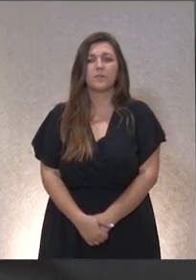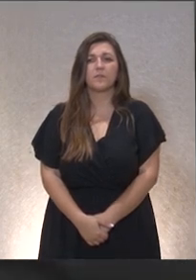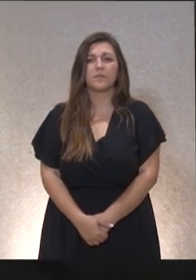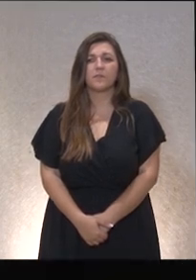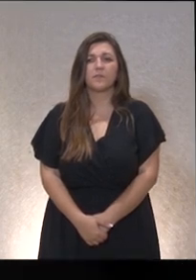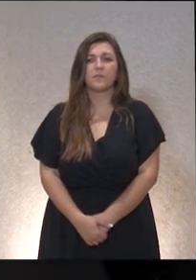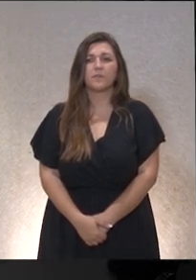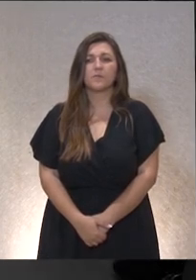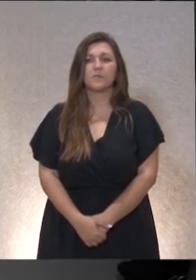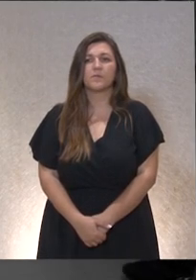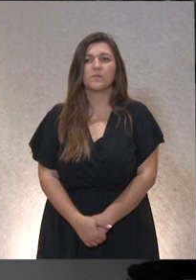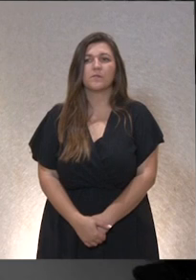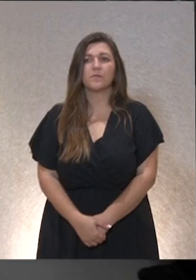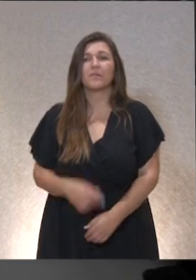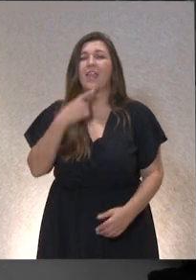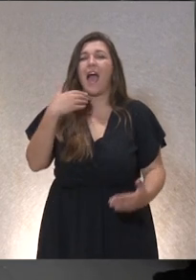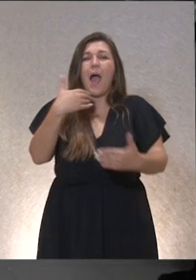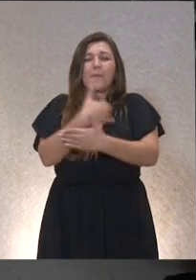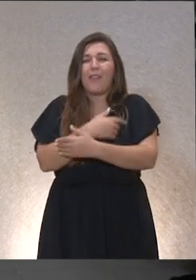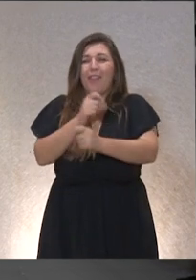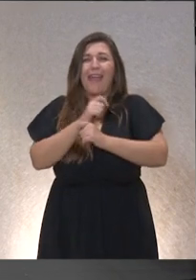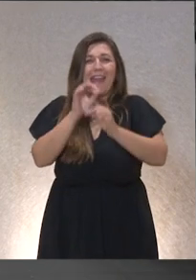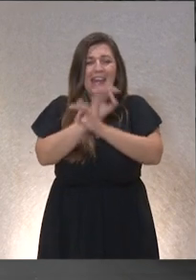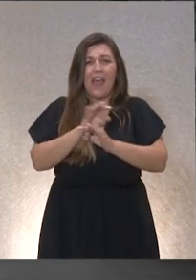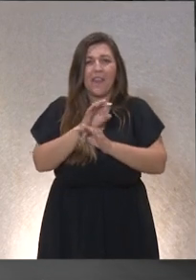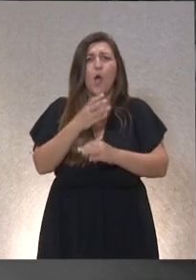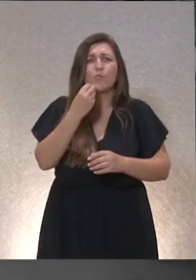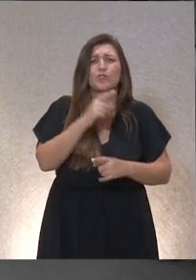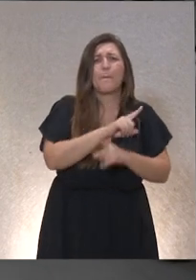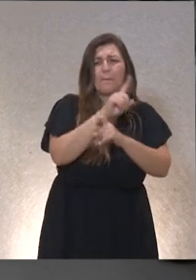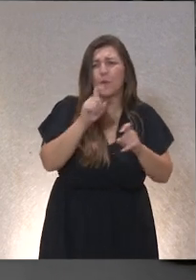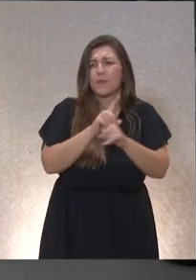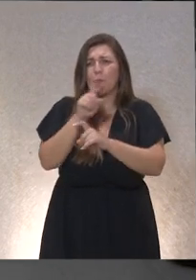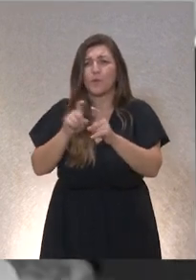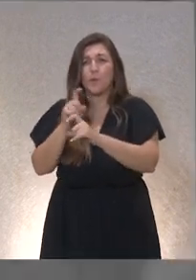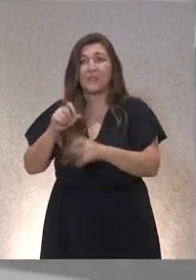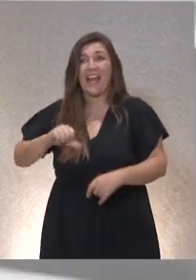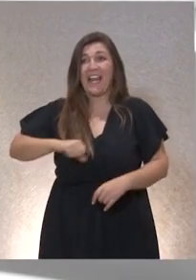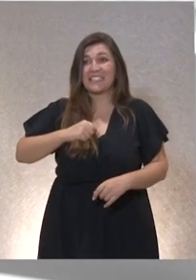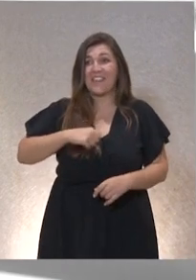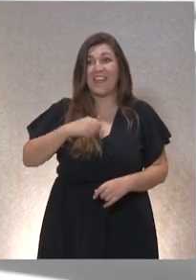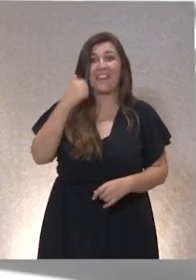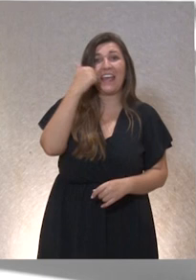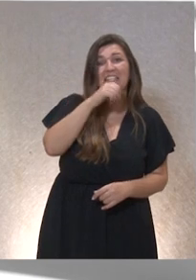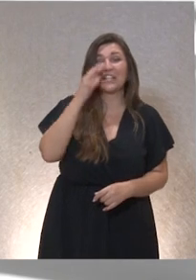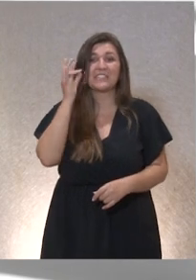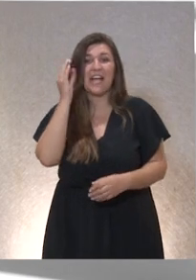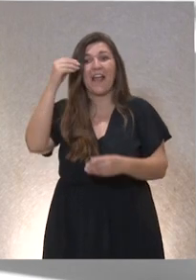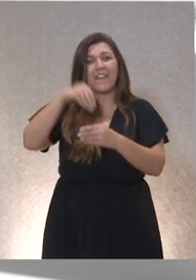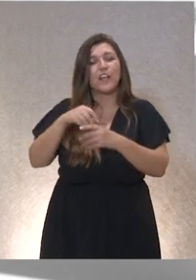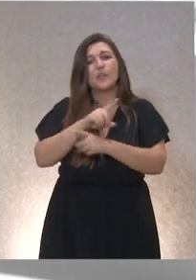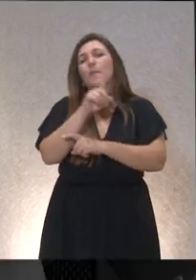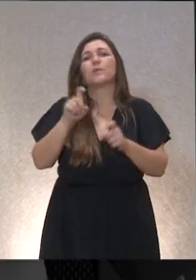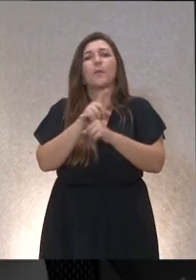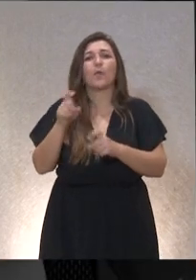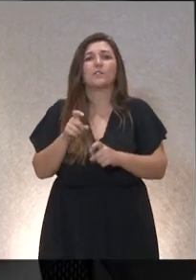abrazos todas estas preguntas se la pueden estar haciendo todos los chicos y chicas de nuestra residencia una vez más los